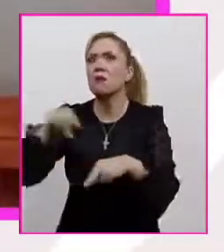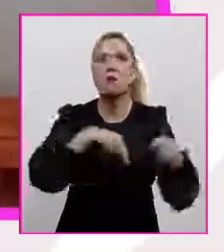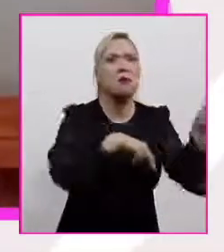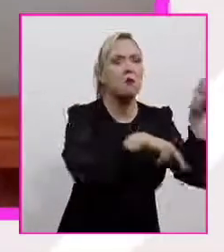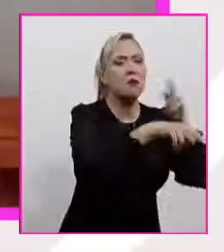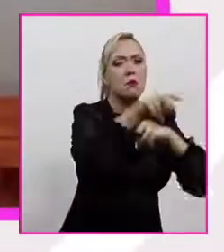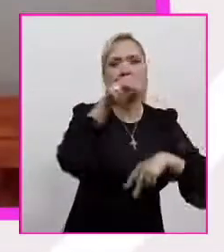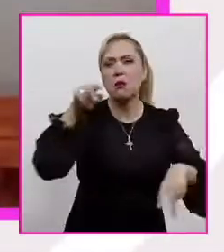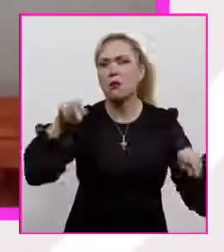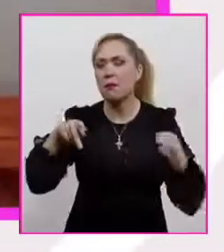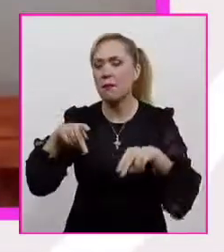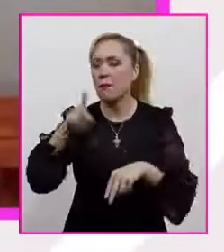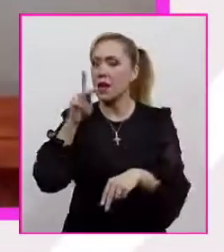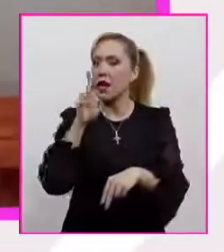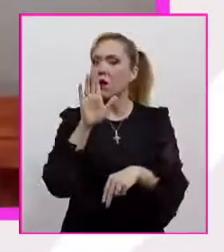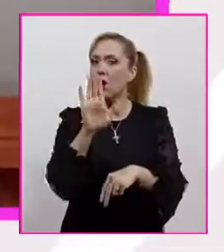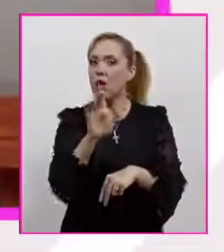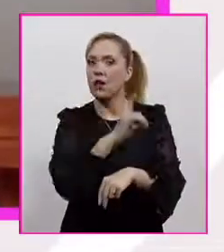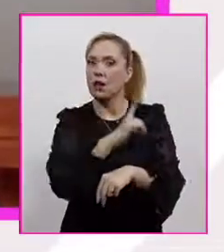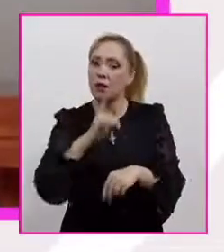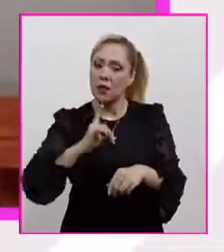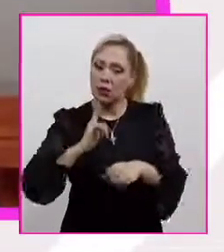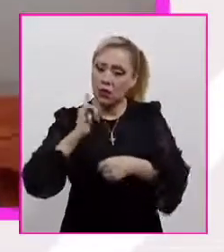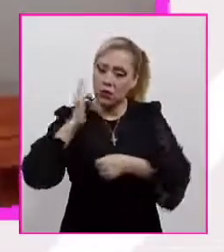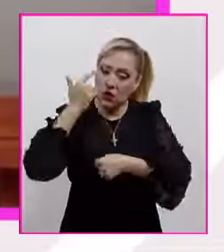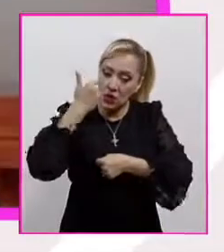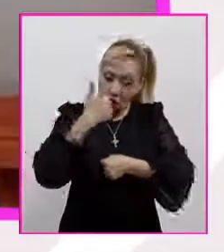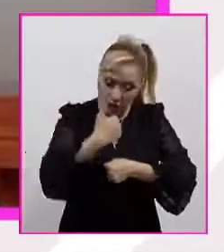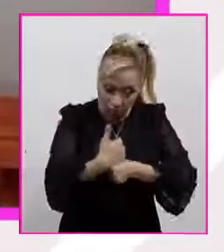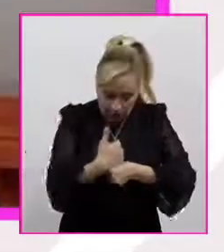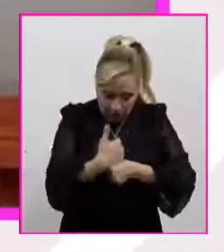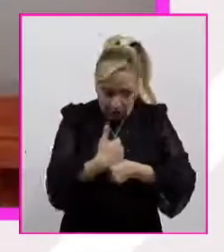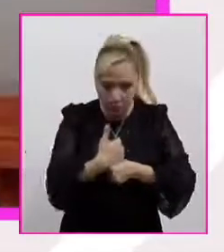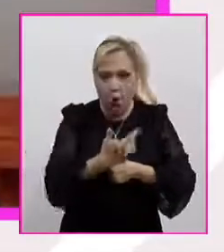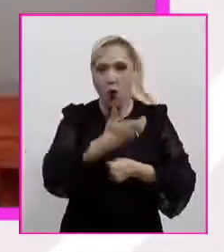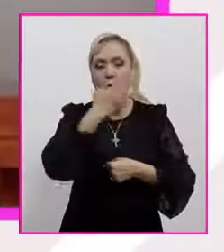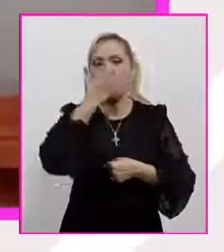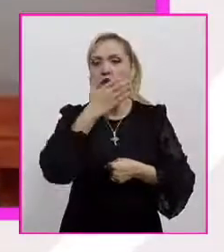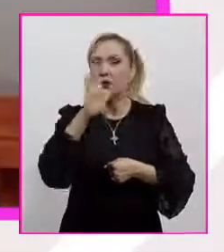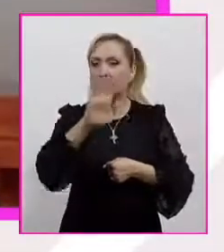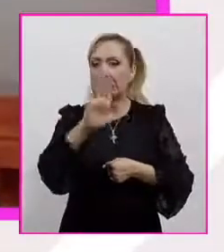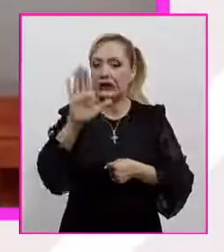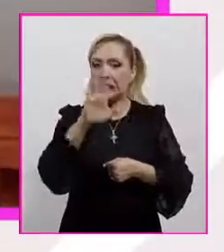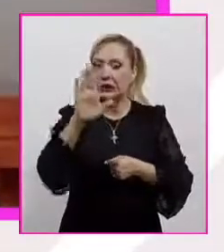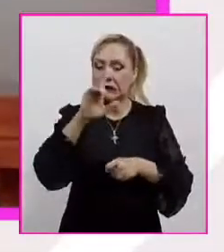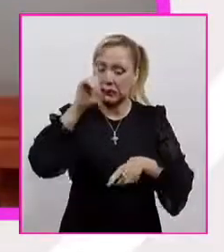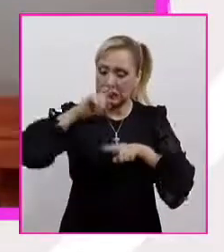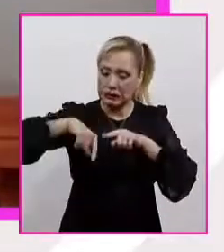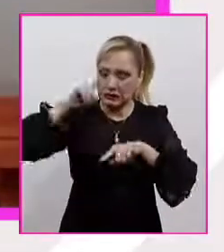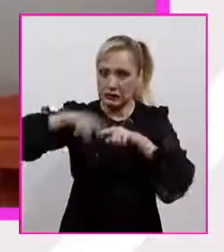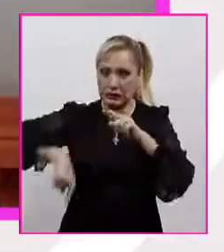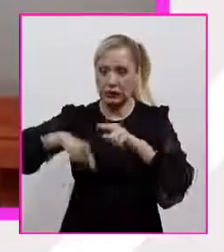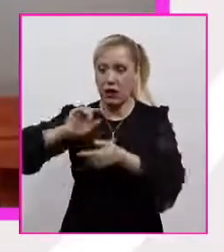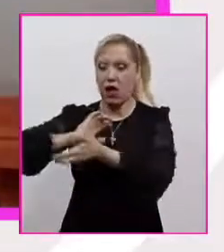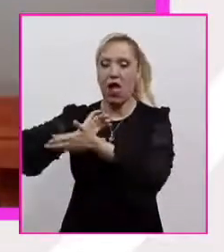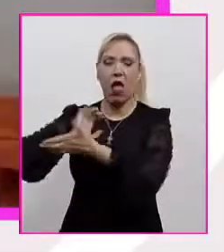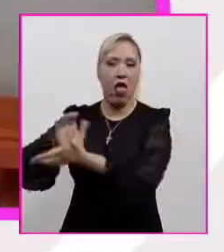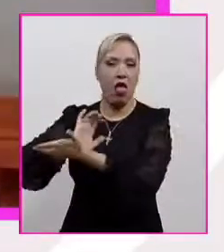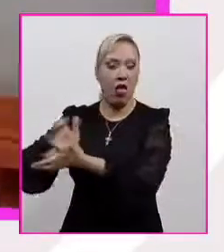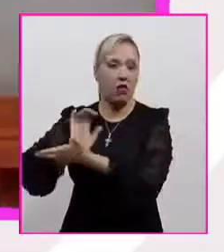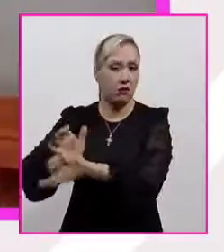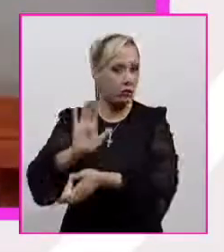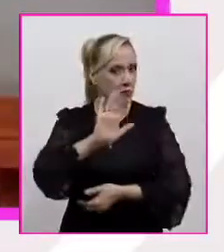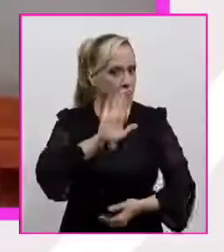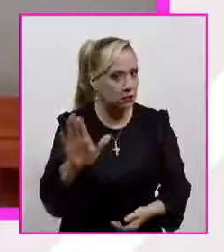y que tenemos que identificarla y que tenemos que corregirla. Pero más cuando se trata de personas funcionarias públicas y